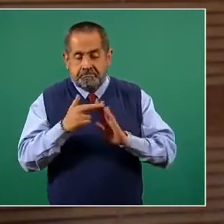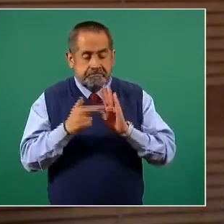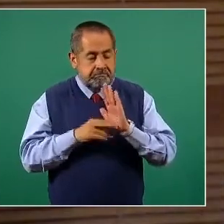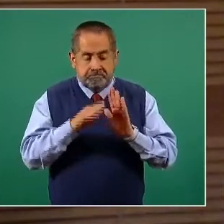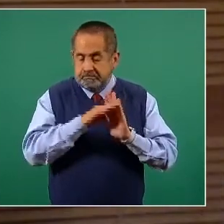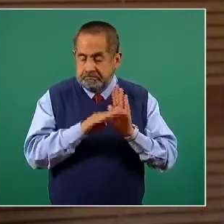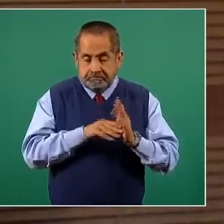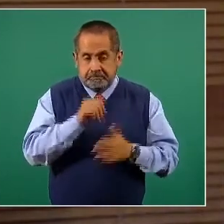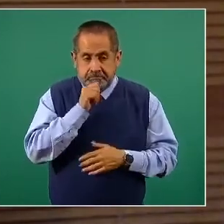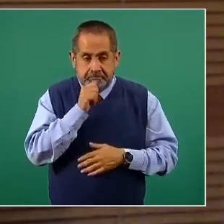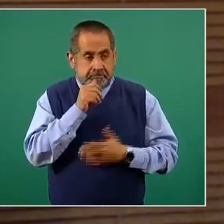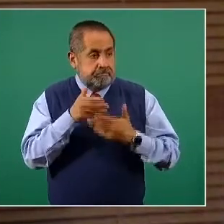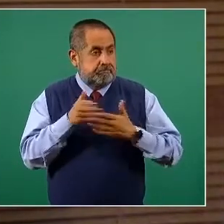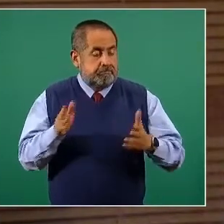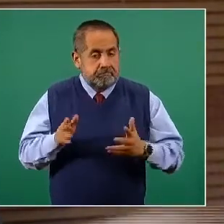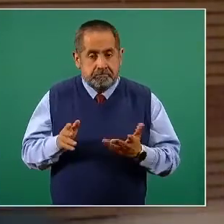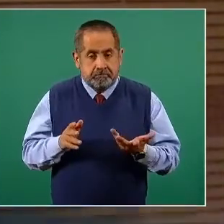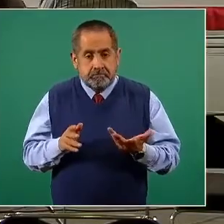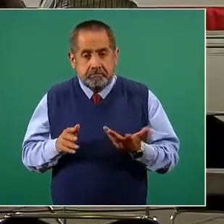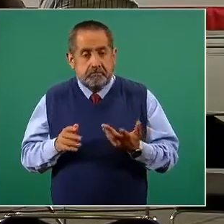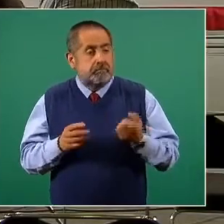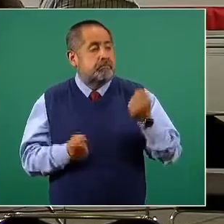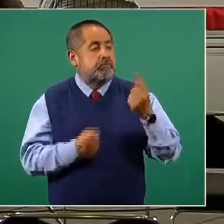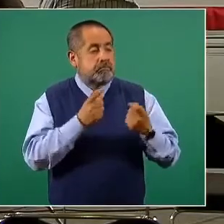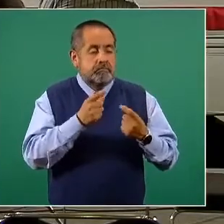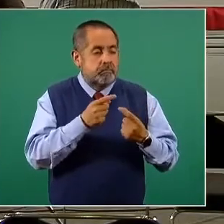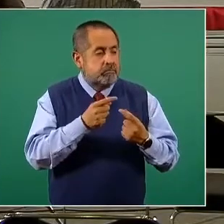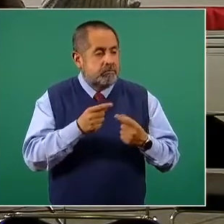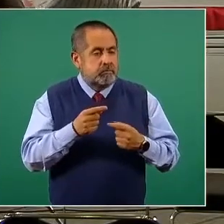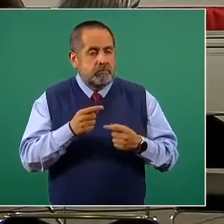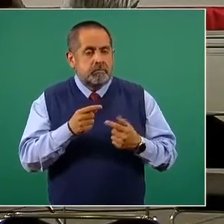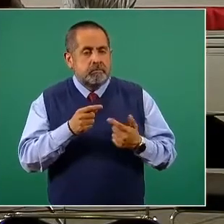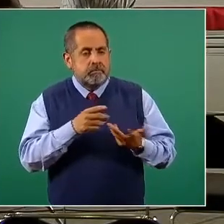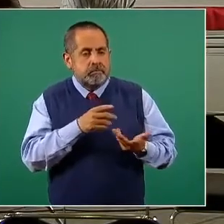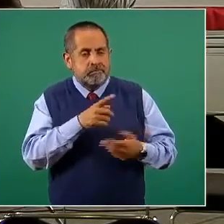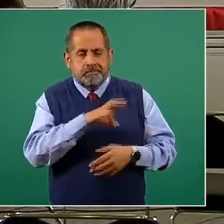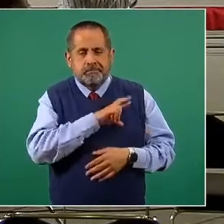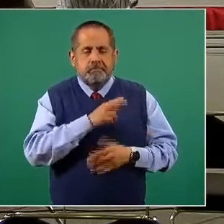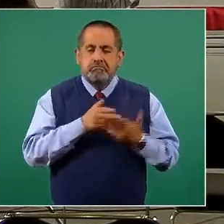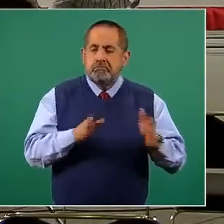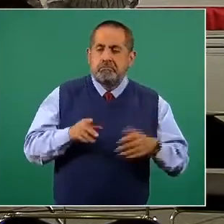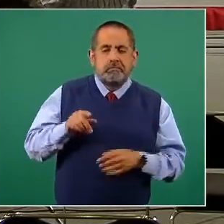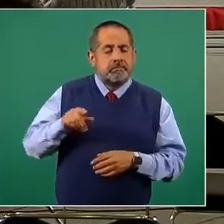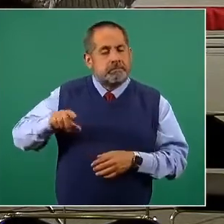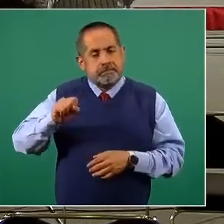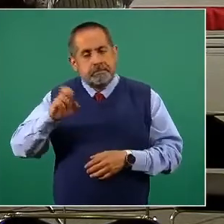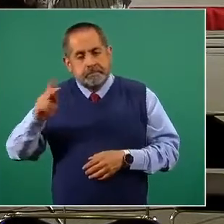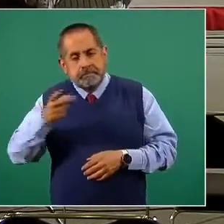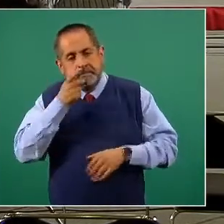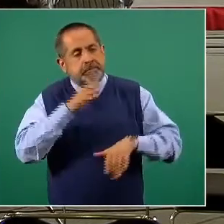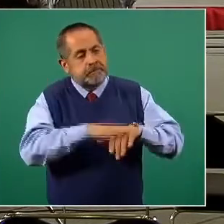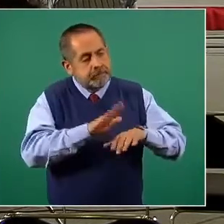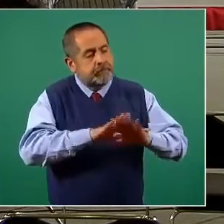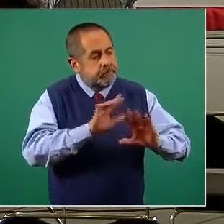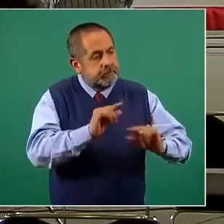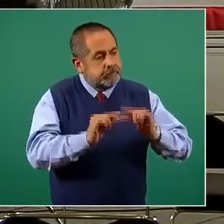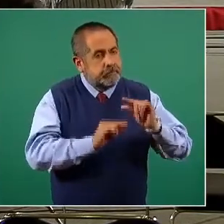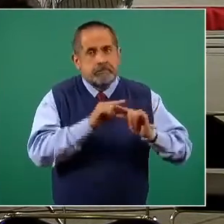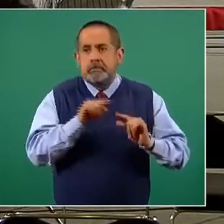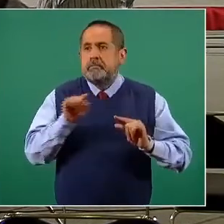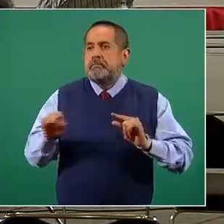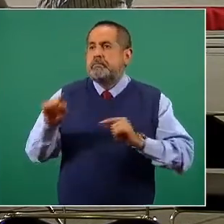estamos trabajando de manera conjunta de ir abriendo en aquellas entidades federativas que ya estén en color verde del